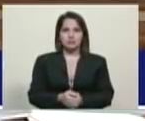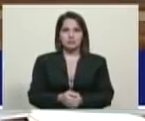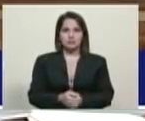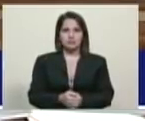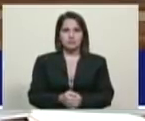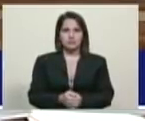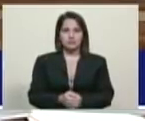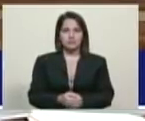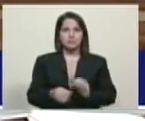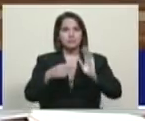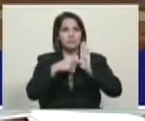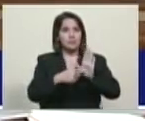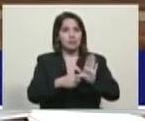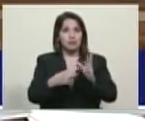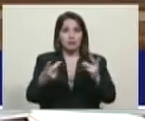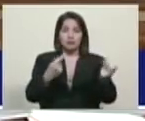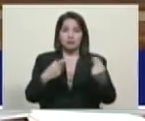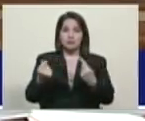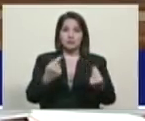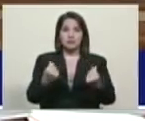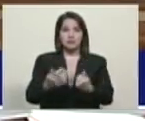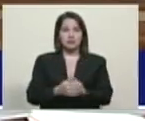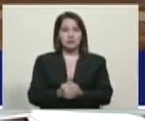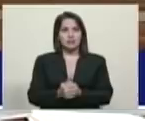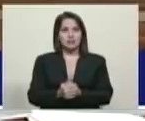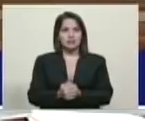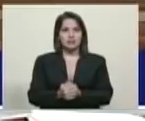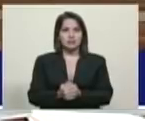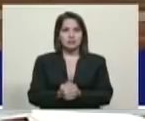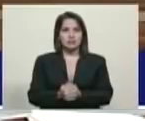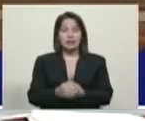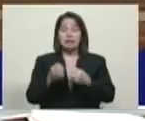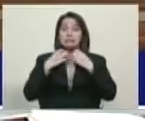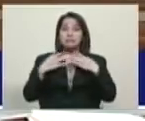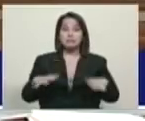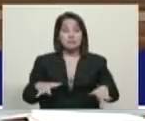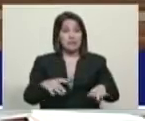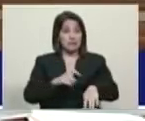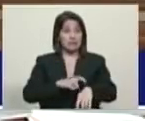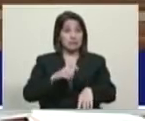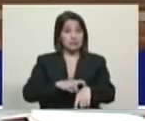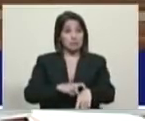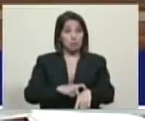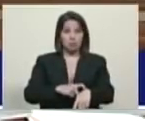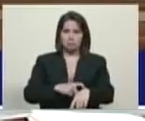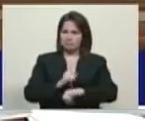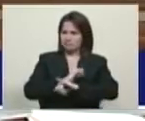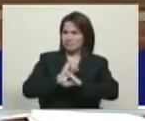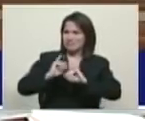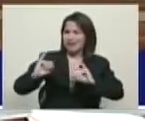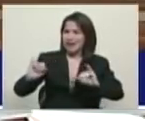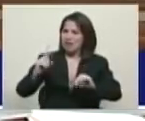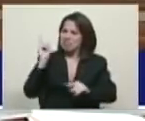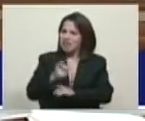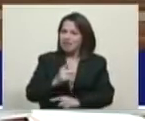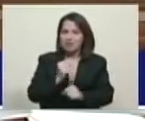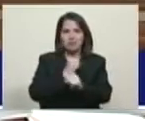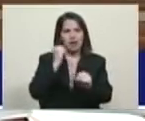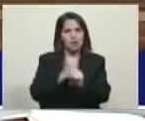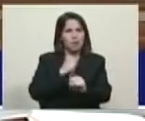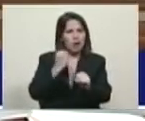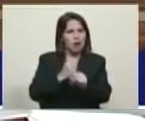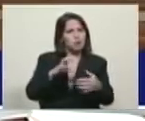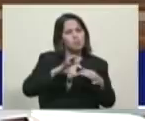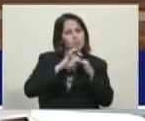digo a los sectores económicos, dejen, el que esté perdiendo el tiempo, deje de perderlo, ¿vale? Es tiempo de